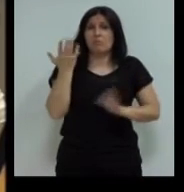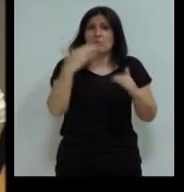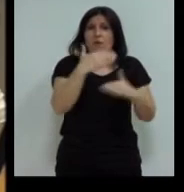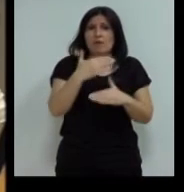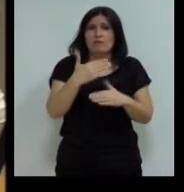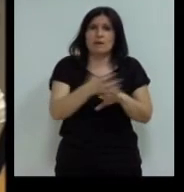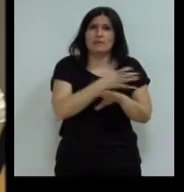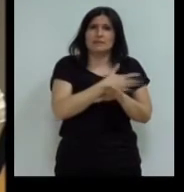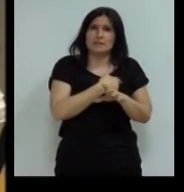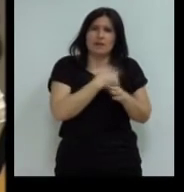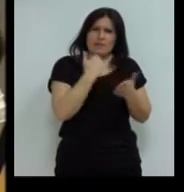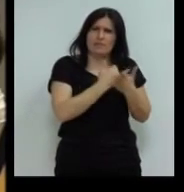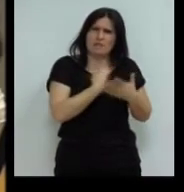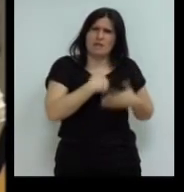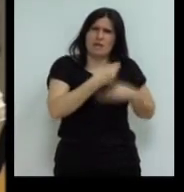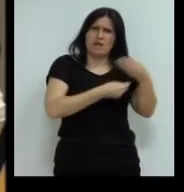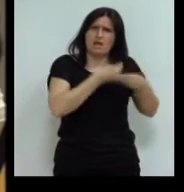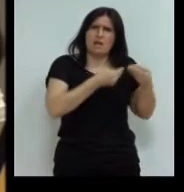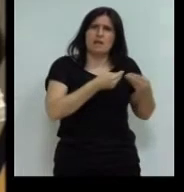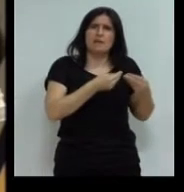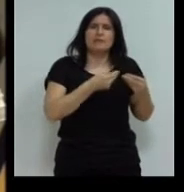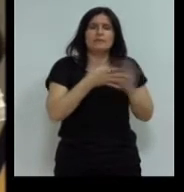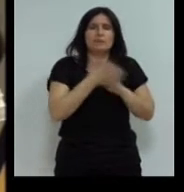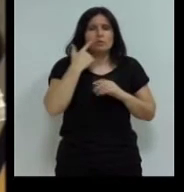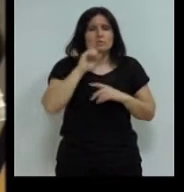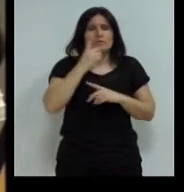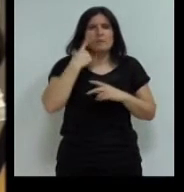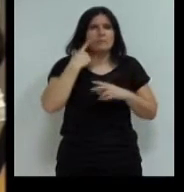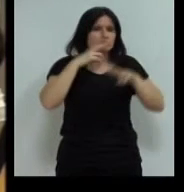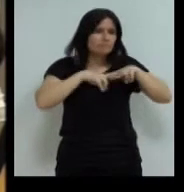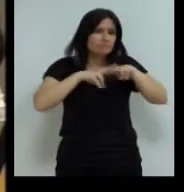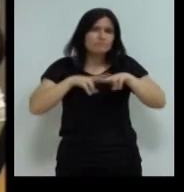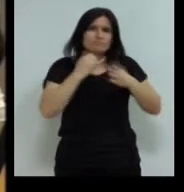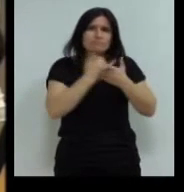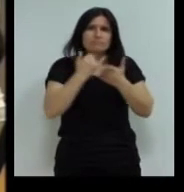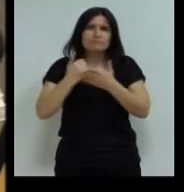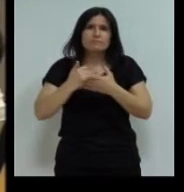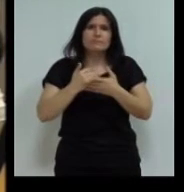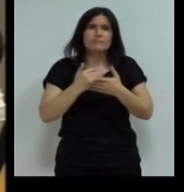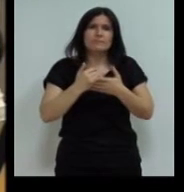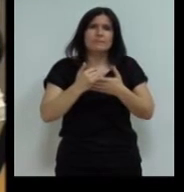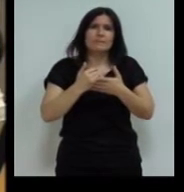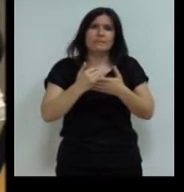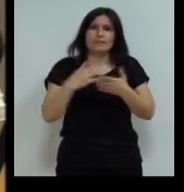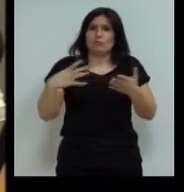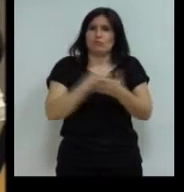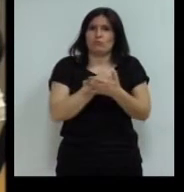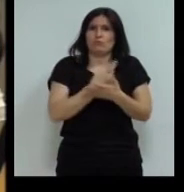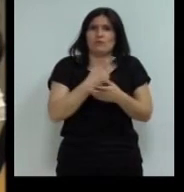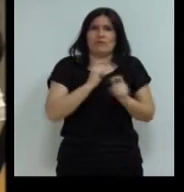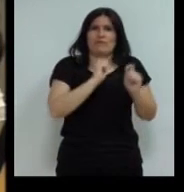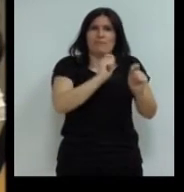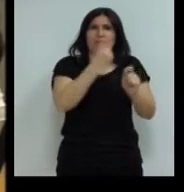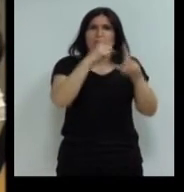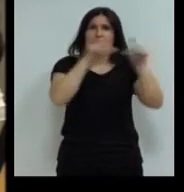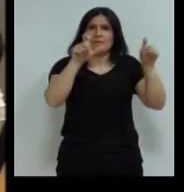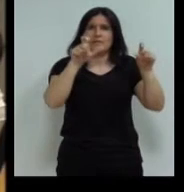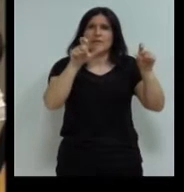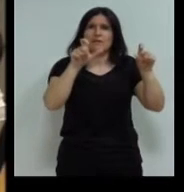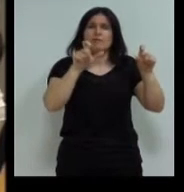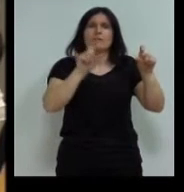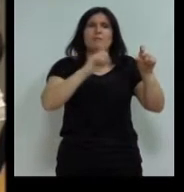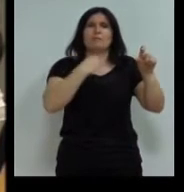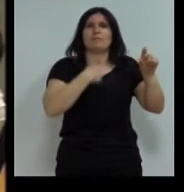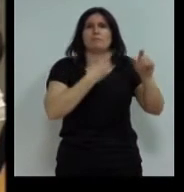la prueba. Es decir, nosotros chequeamos la prueba de todo aquello que servimos a una empresa y pedimos que nos